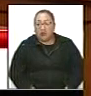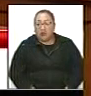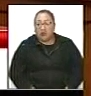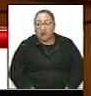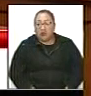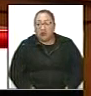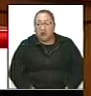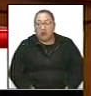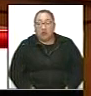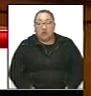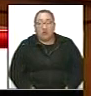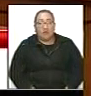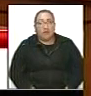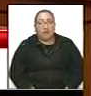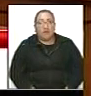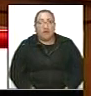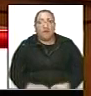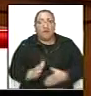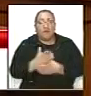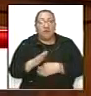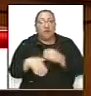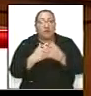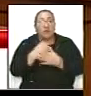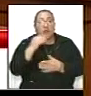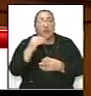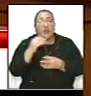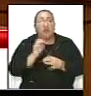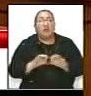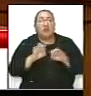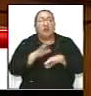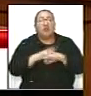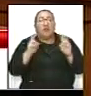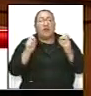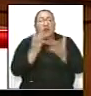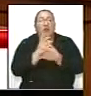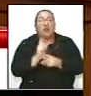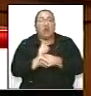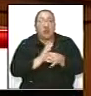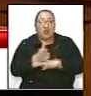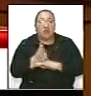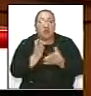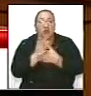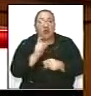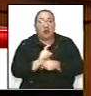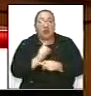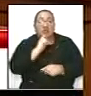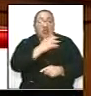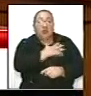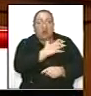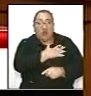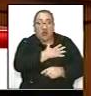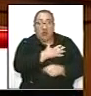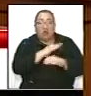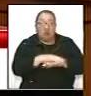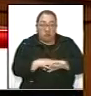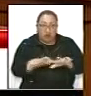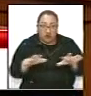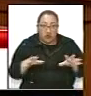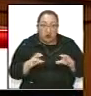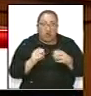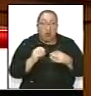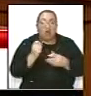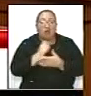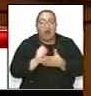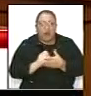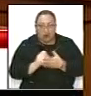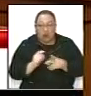Entre los principales avances en materia educativa está el acceso a la educación secundaria, cobertura y